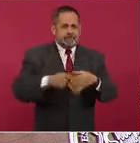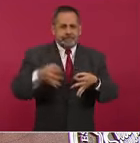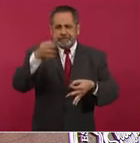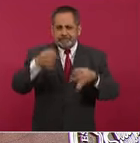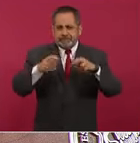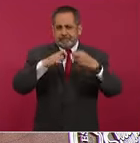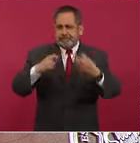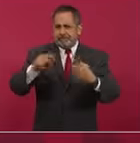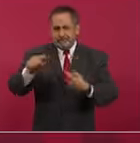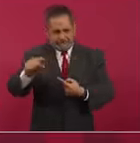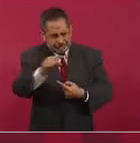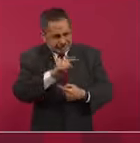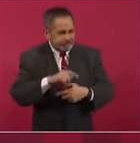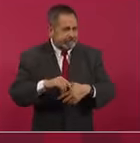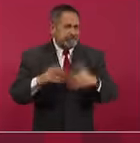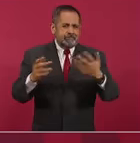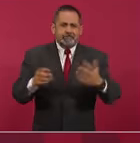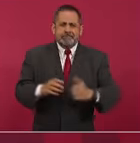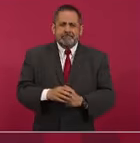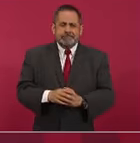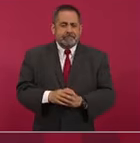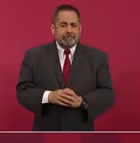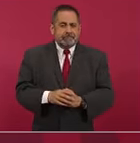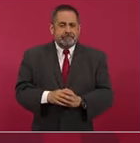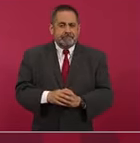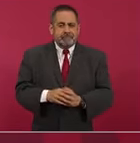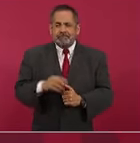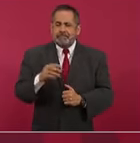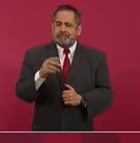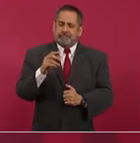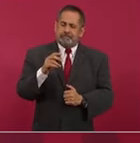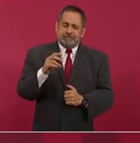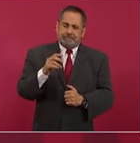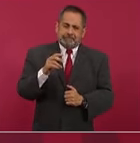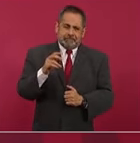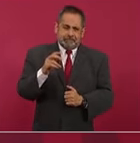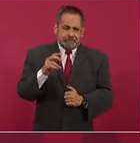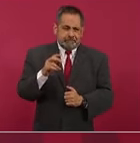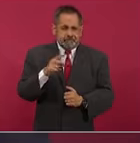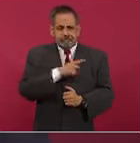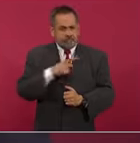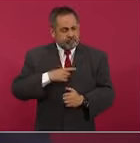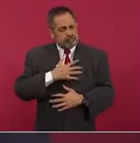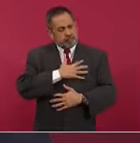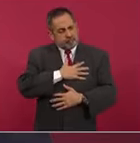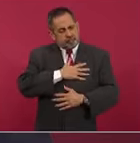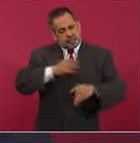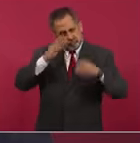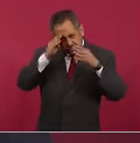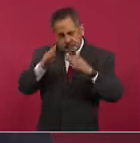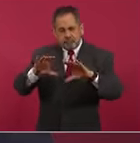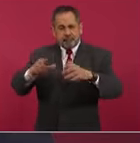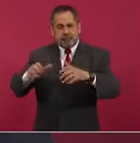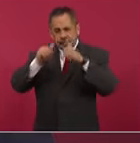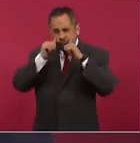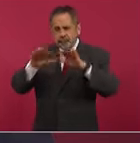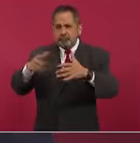magistrados, que no tengan vocación democrática,